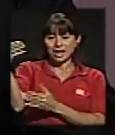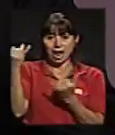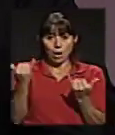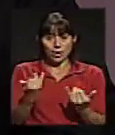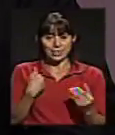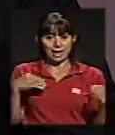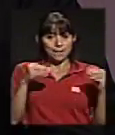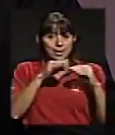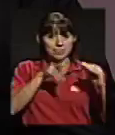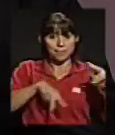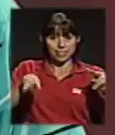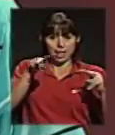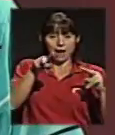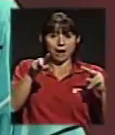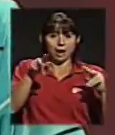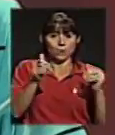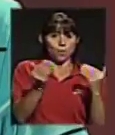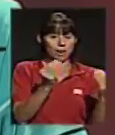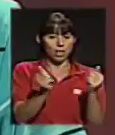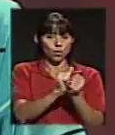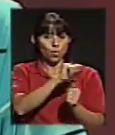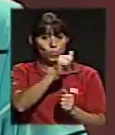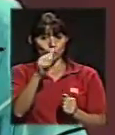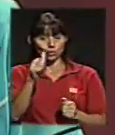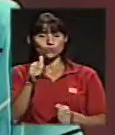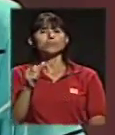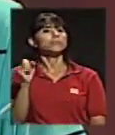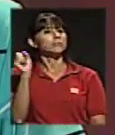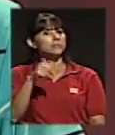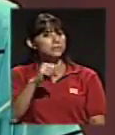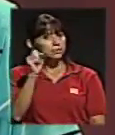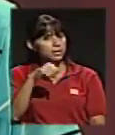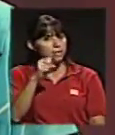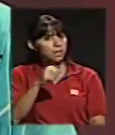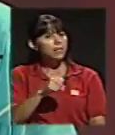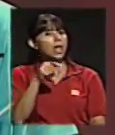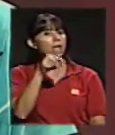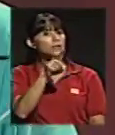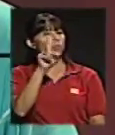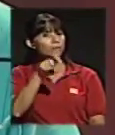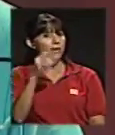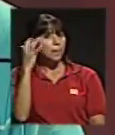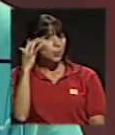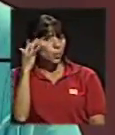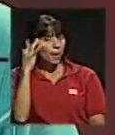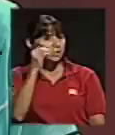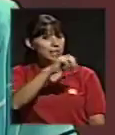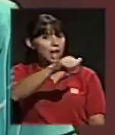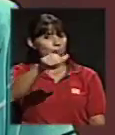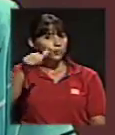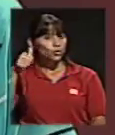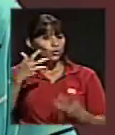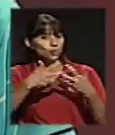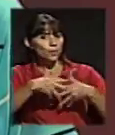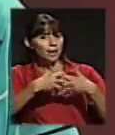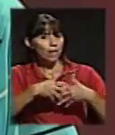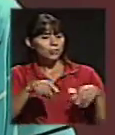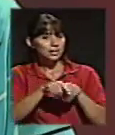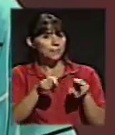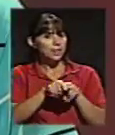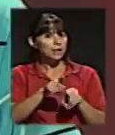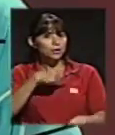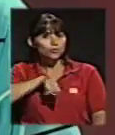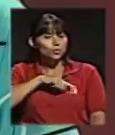al ICE? Sí, por supuesto, y eso debería de preocuparle a los otros operadores también, no entendemos por qué no